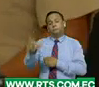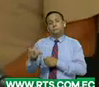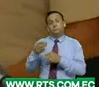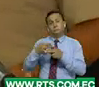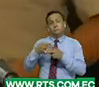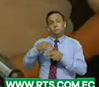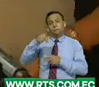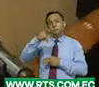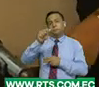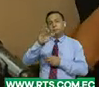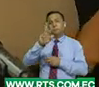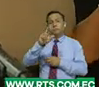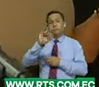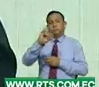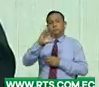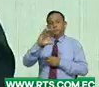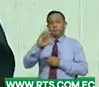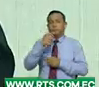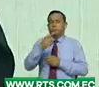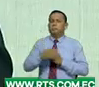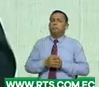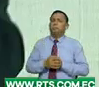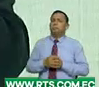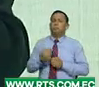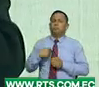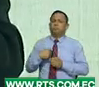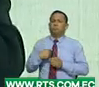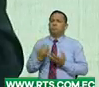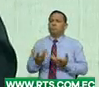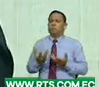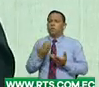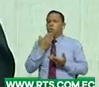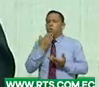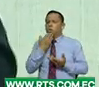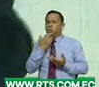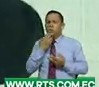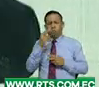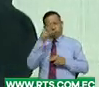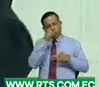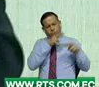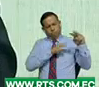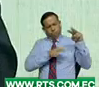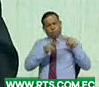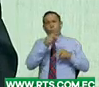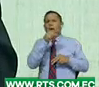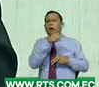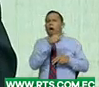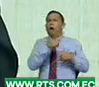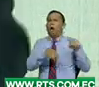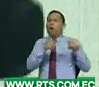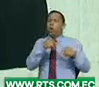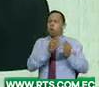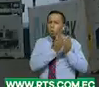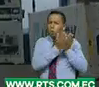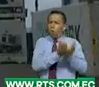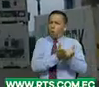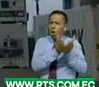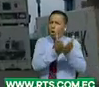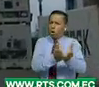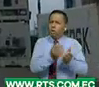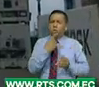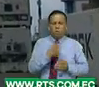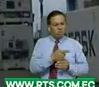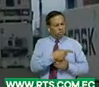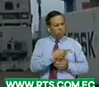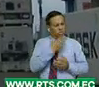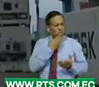refirió sobre el tema hay inspecciones no intrusivas de la mercancía saliendo de los puertos para ir a todo el mundo más